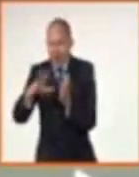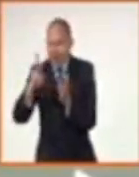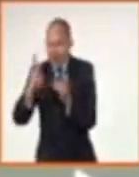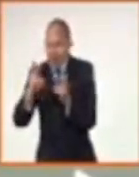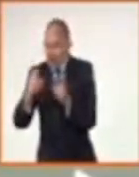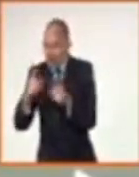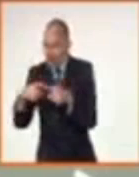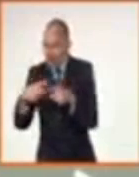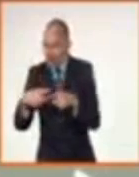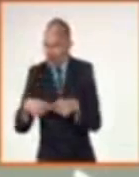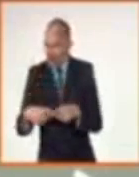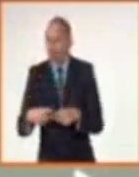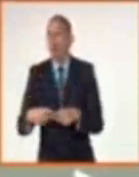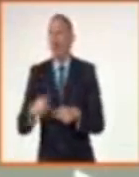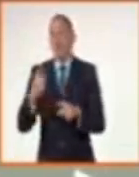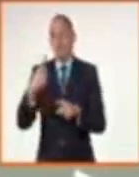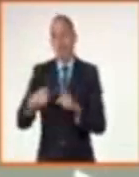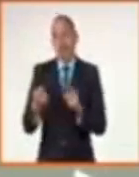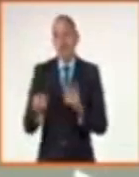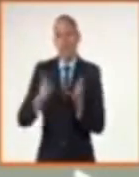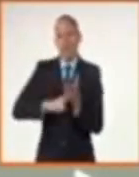compañeros, organismos e instituciones